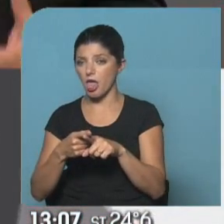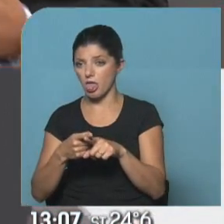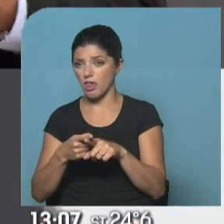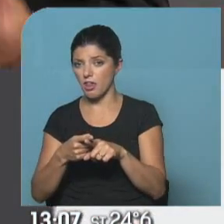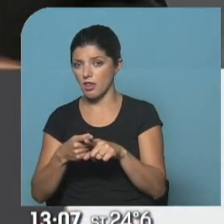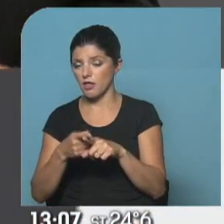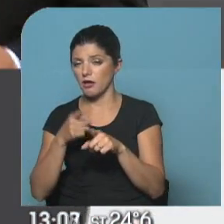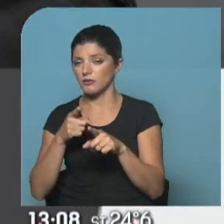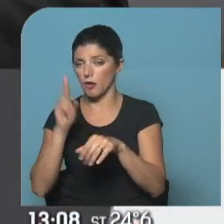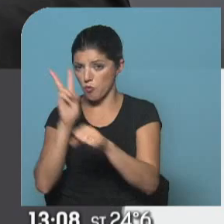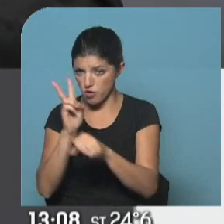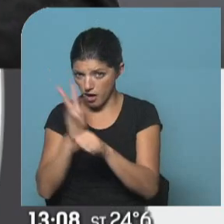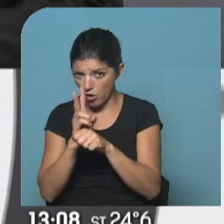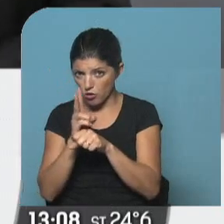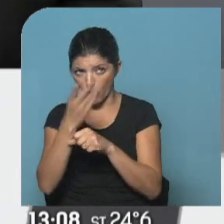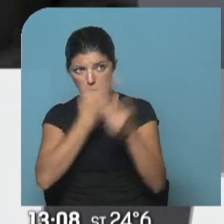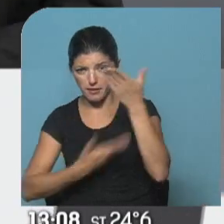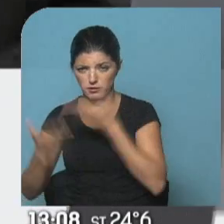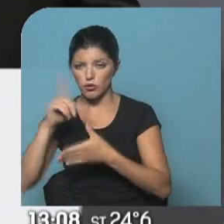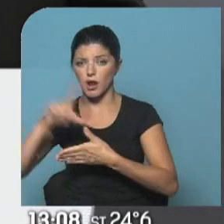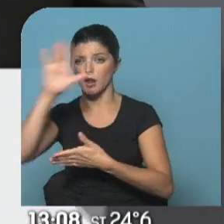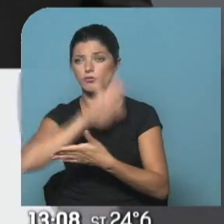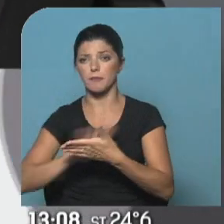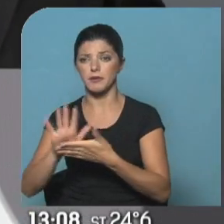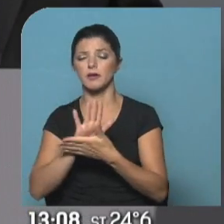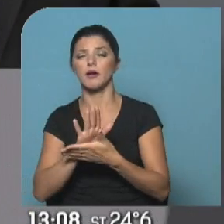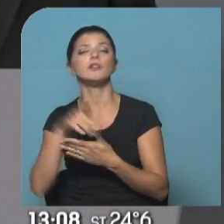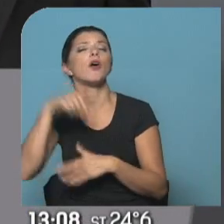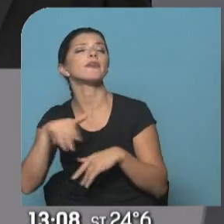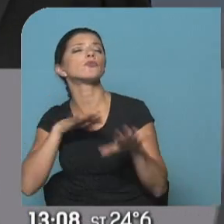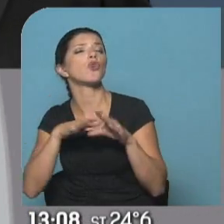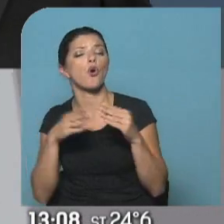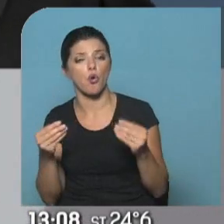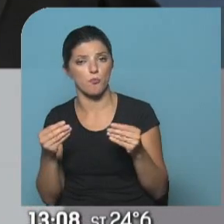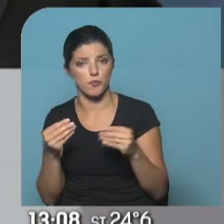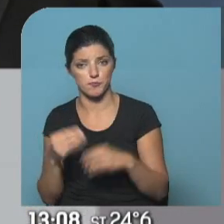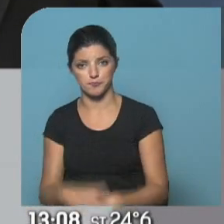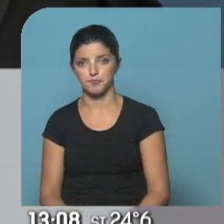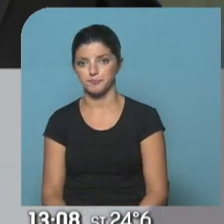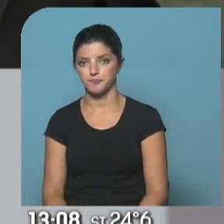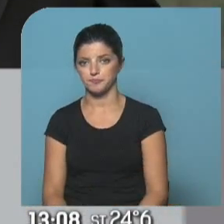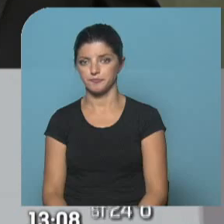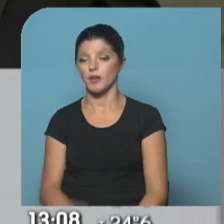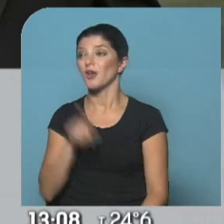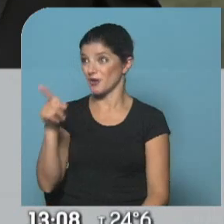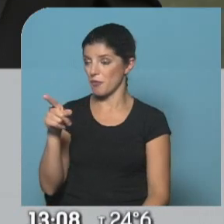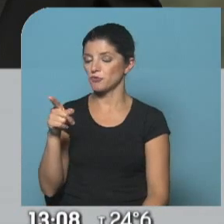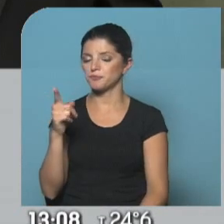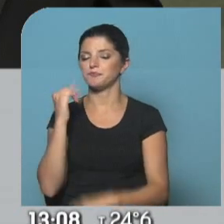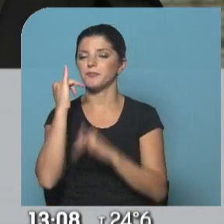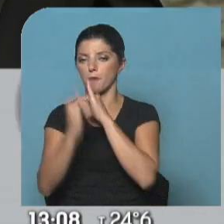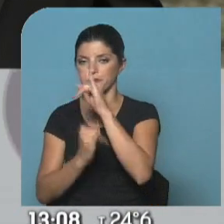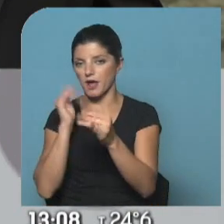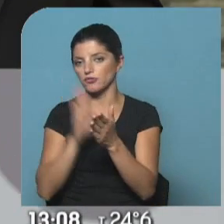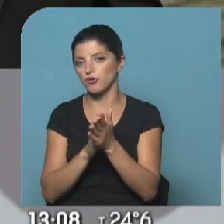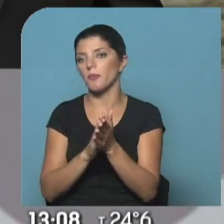de la región de Latinoamérica y en todo caso, ¿en qué situación estamos ahora? A ver, estamos mucho mejor en el sentido que vos estabas diciendo